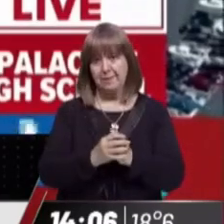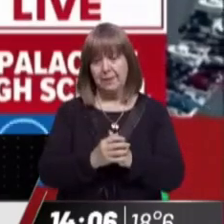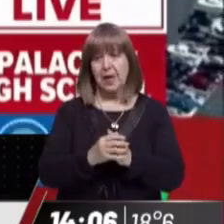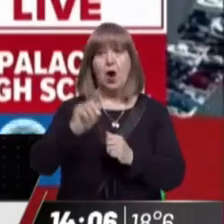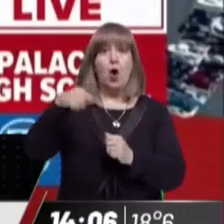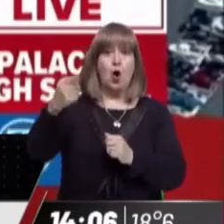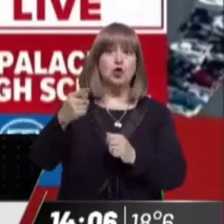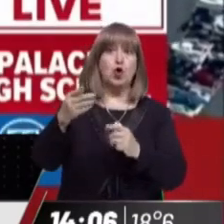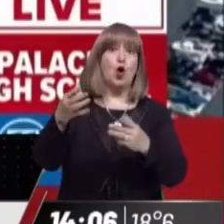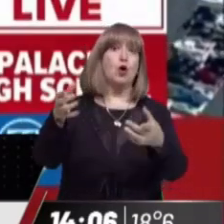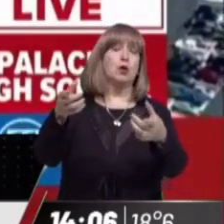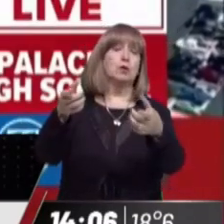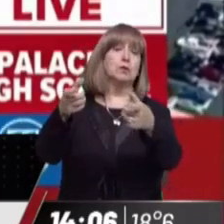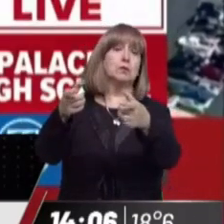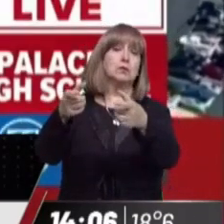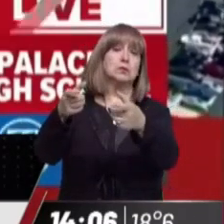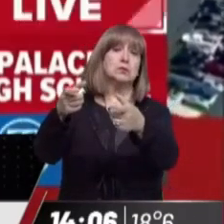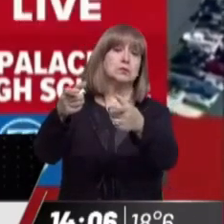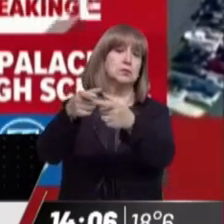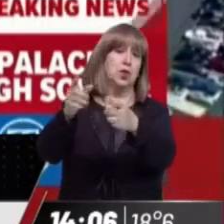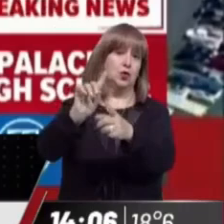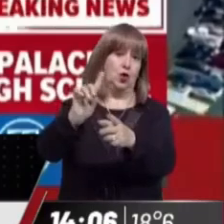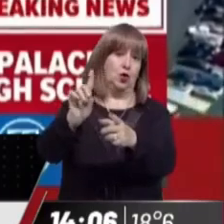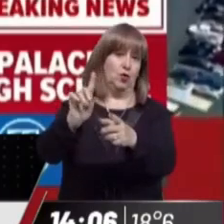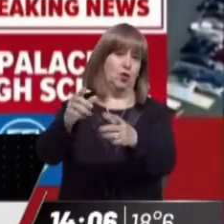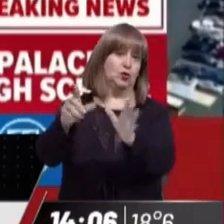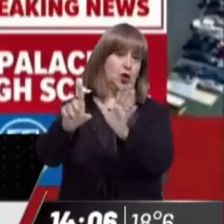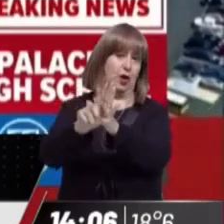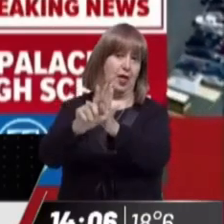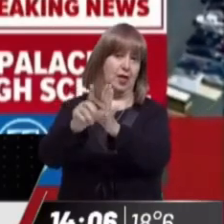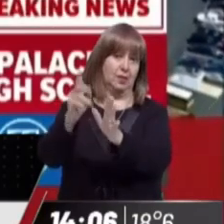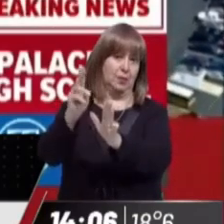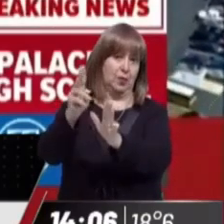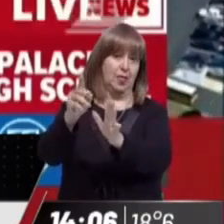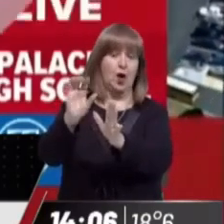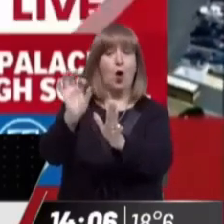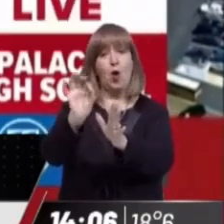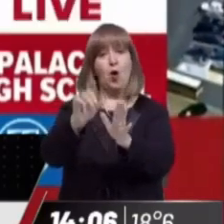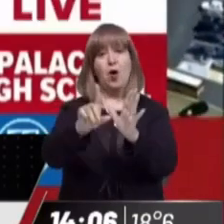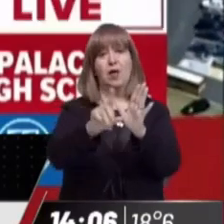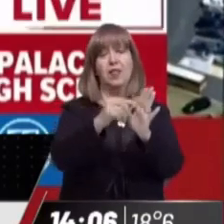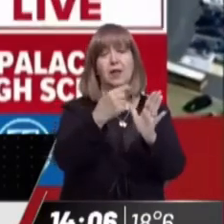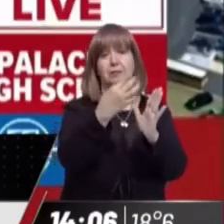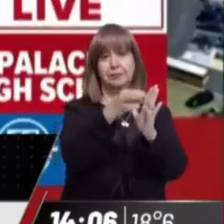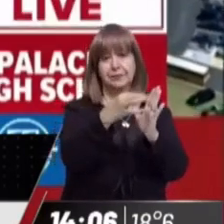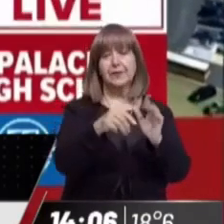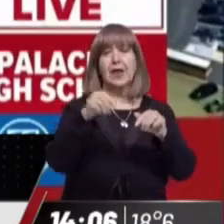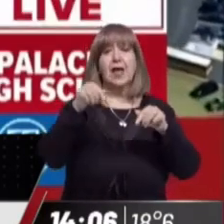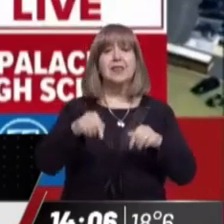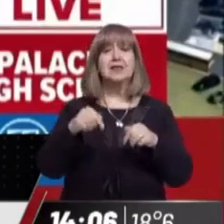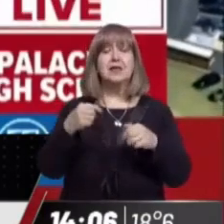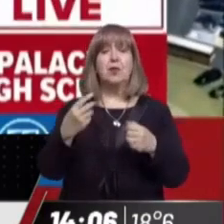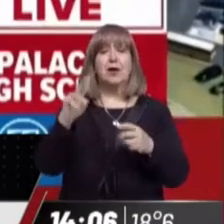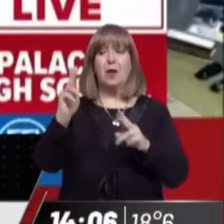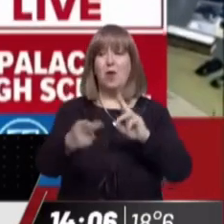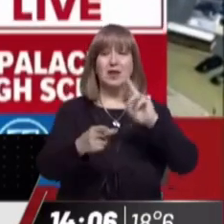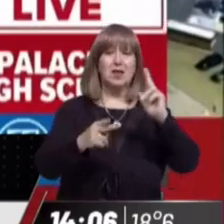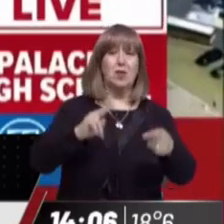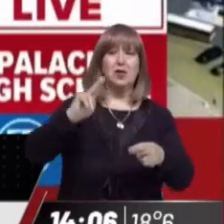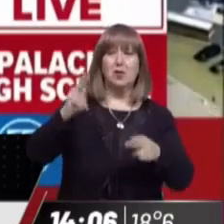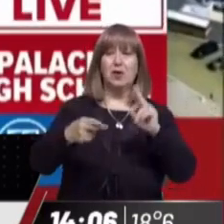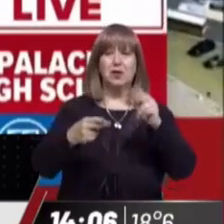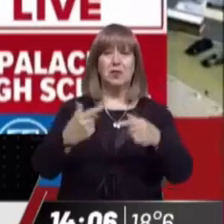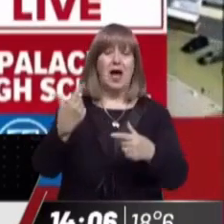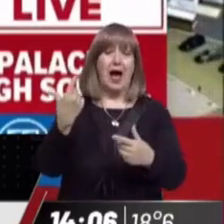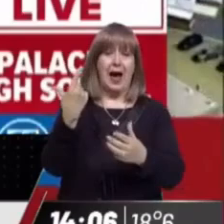Unidos las los heridos por armas de fuego eh las muertes por armas de fuego son